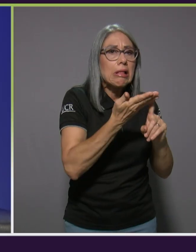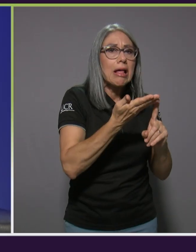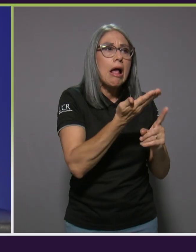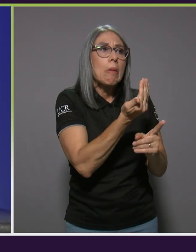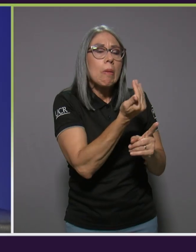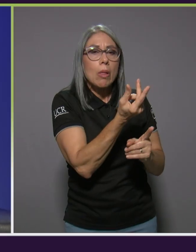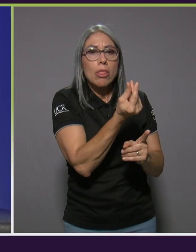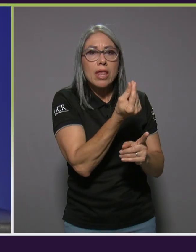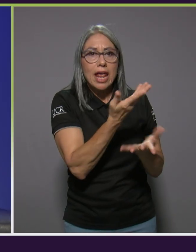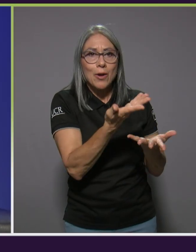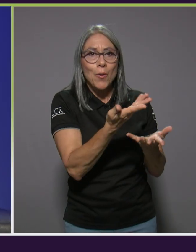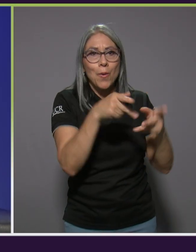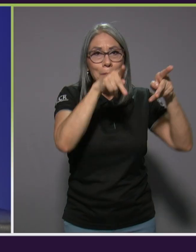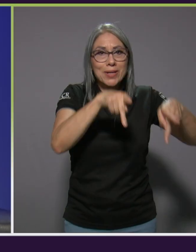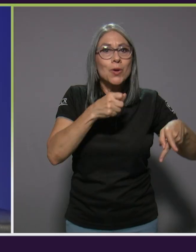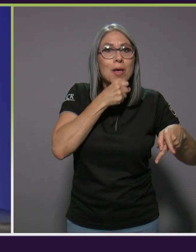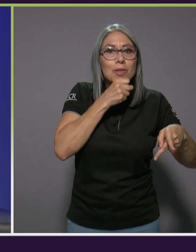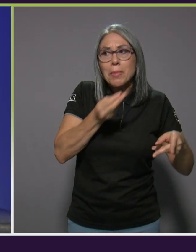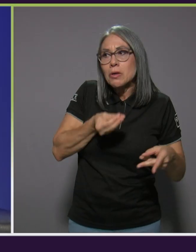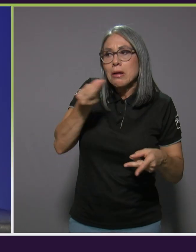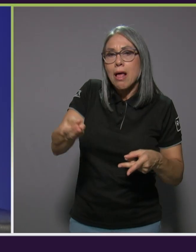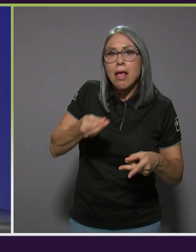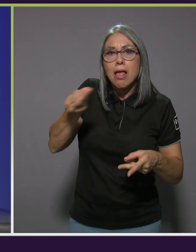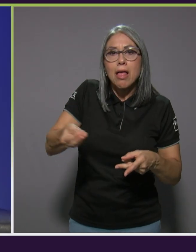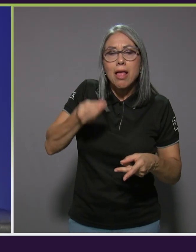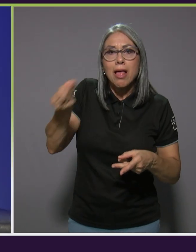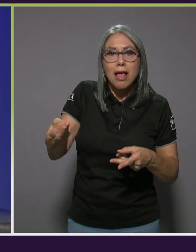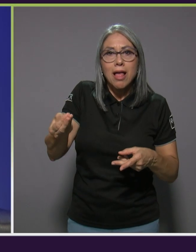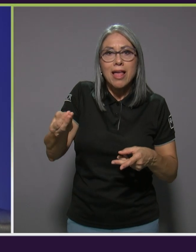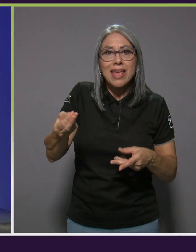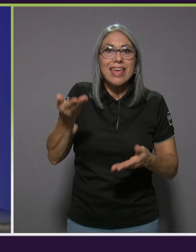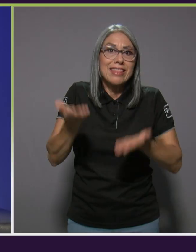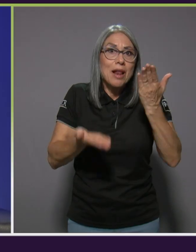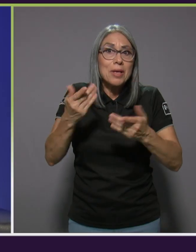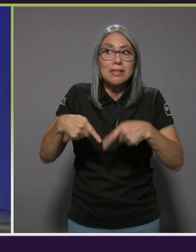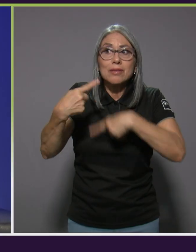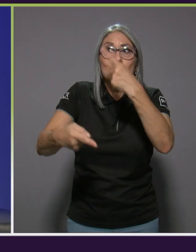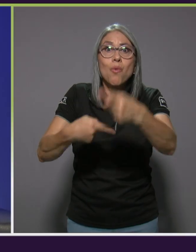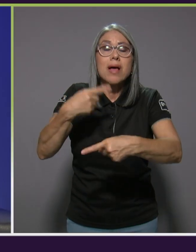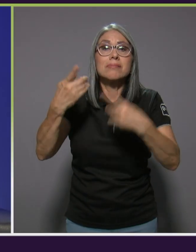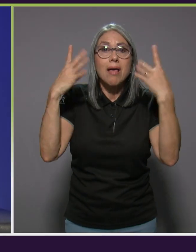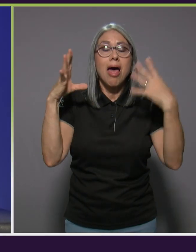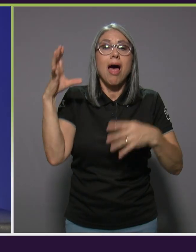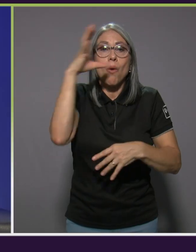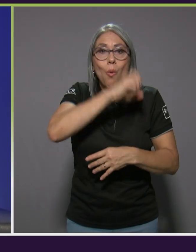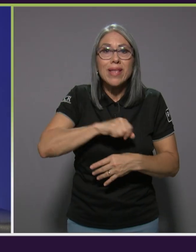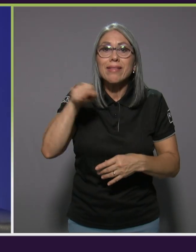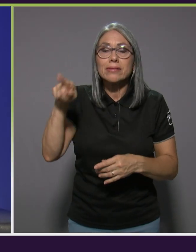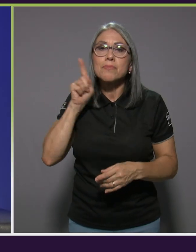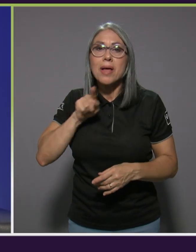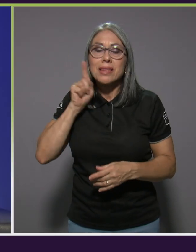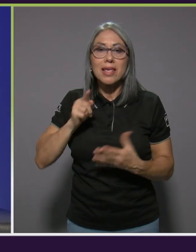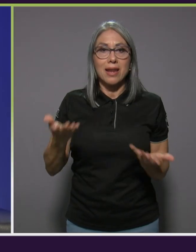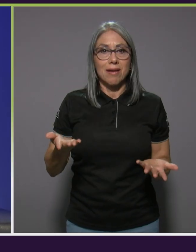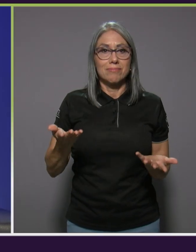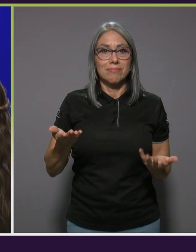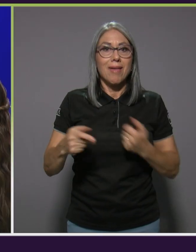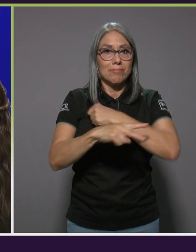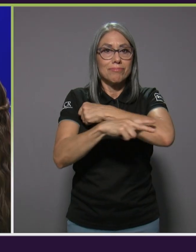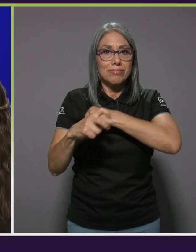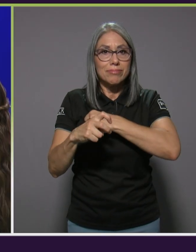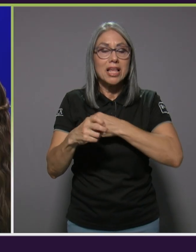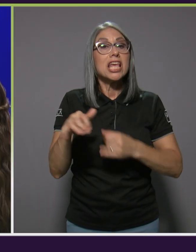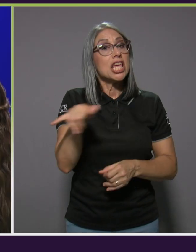obtener dinero de la persona adulta mayor, y lo cual al final es una absoluta mentira. Igual con